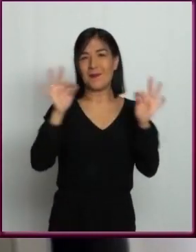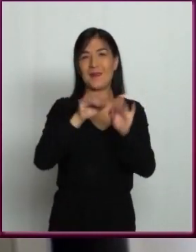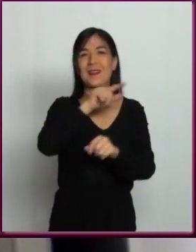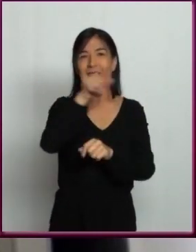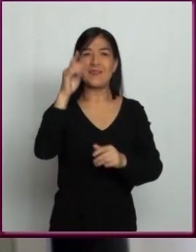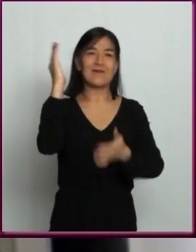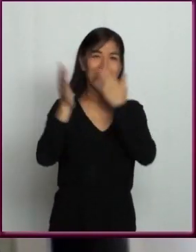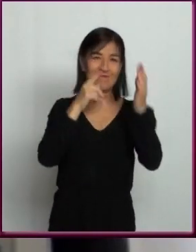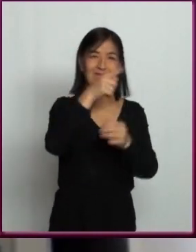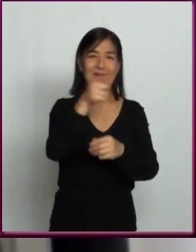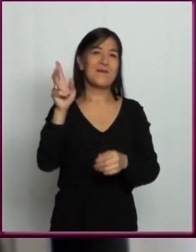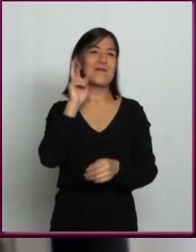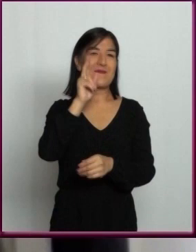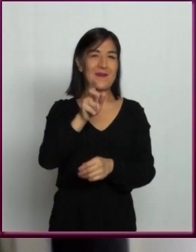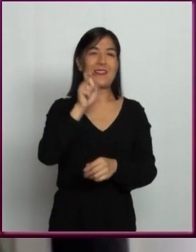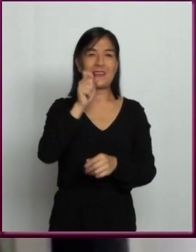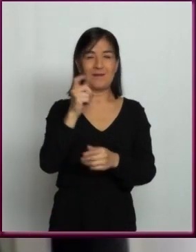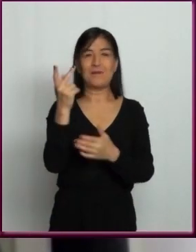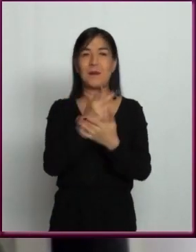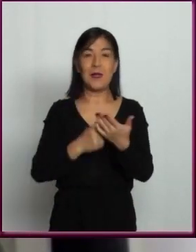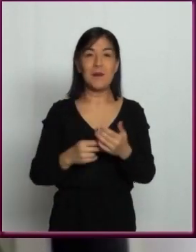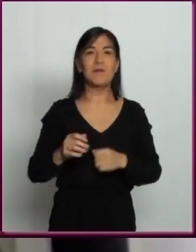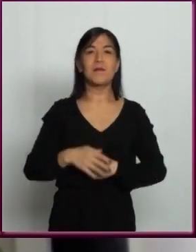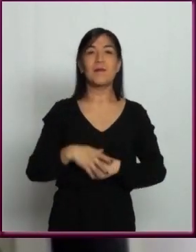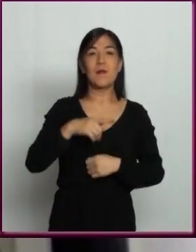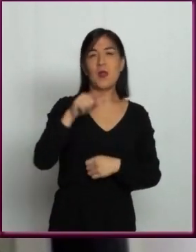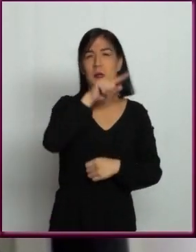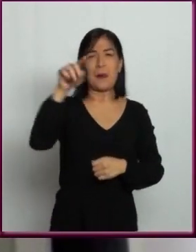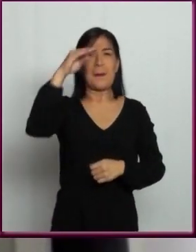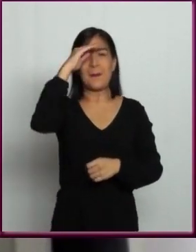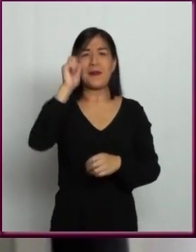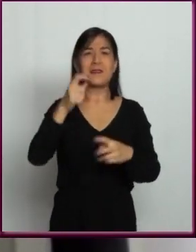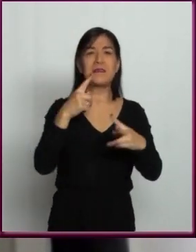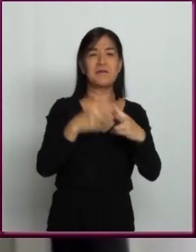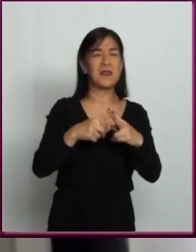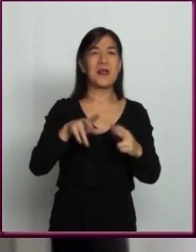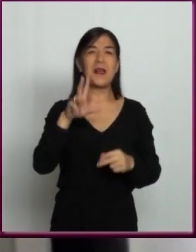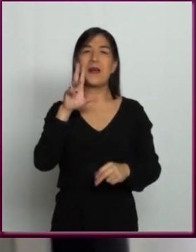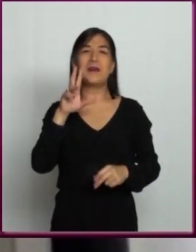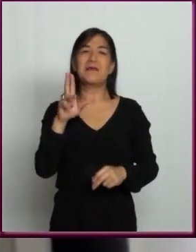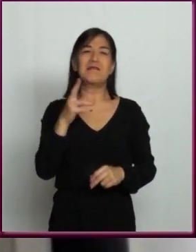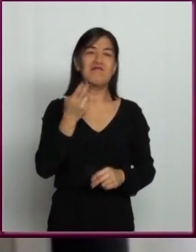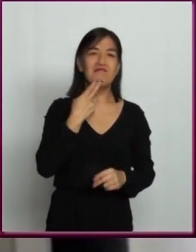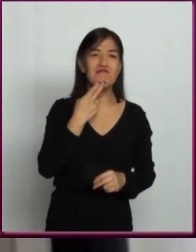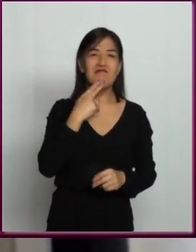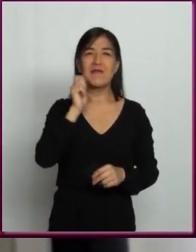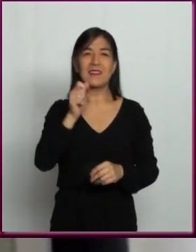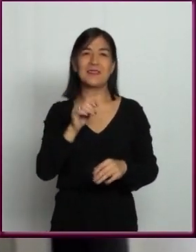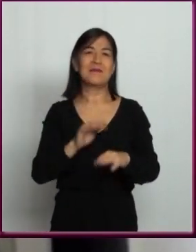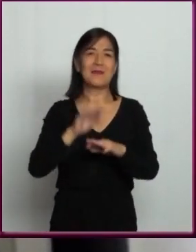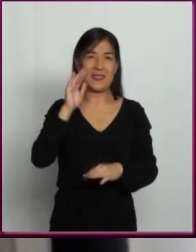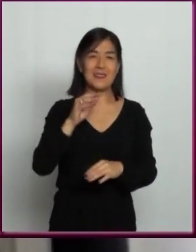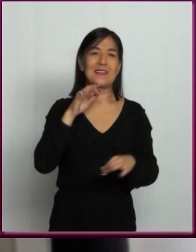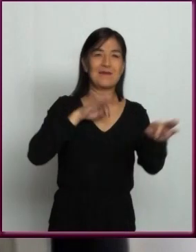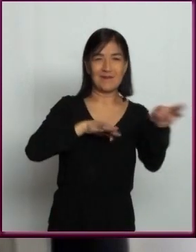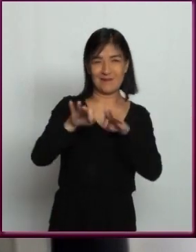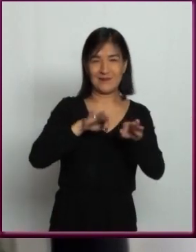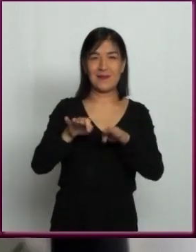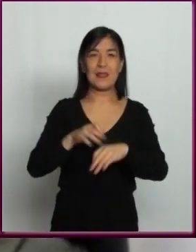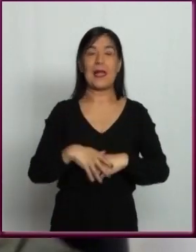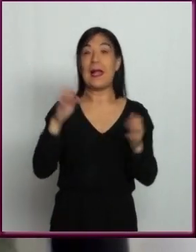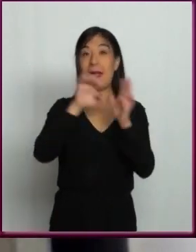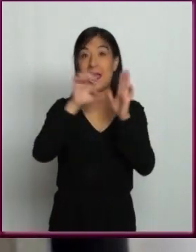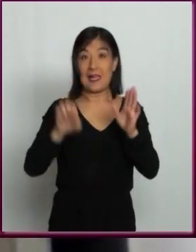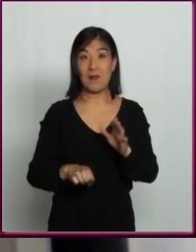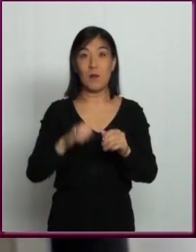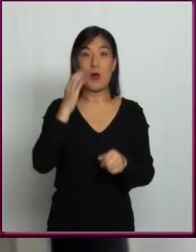que nos están escuchando. Uno puede pensar que las matemáticas no se emplean mucho ya en el trabajo. Por